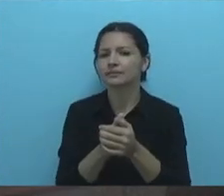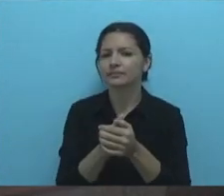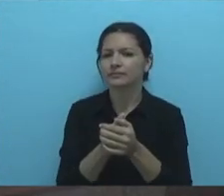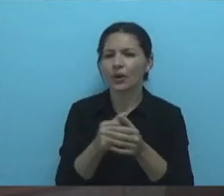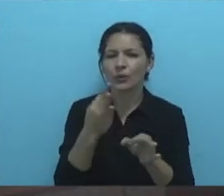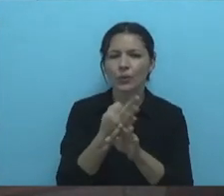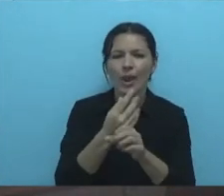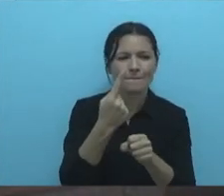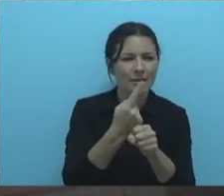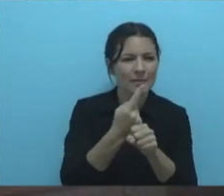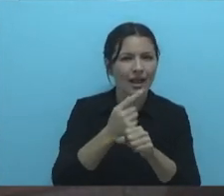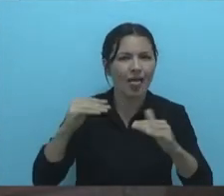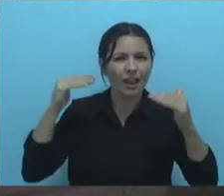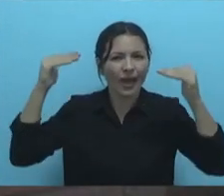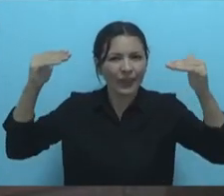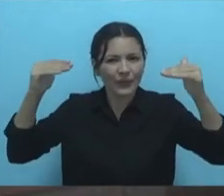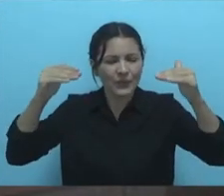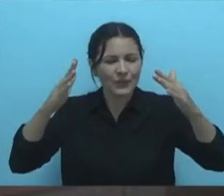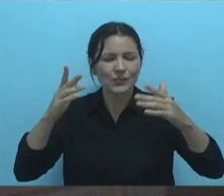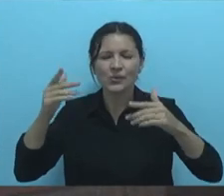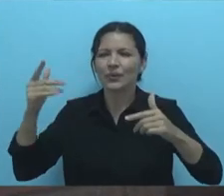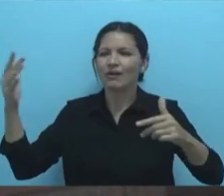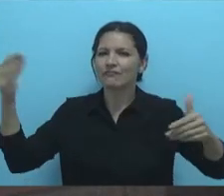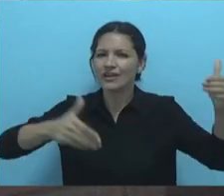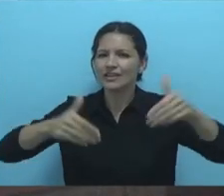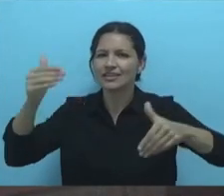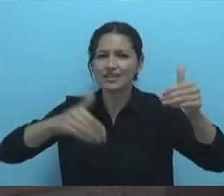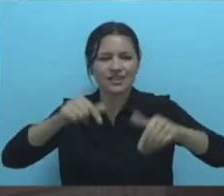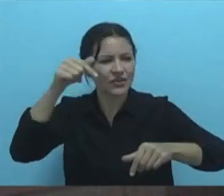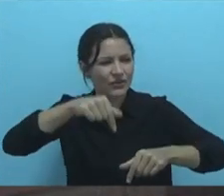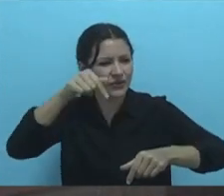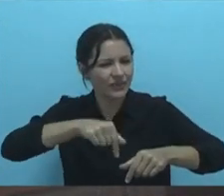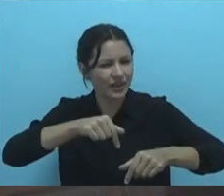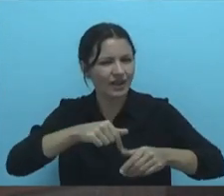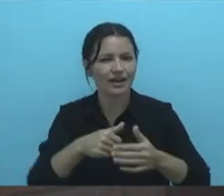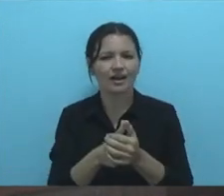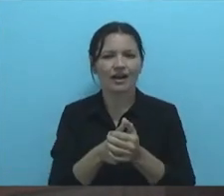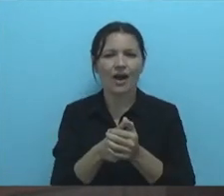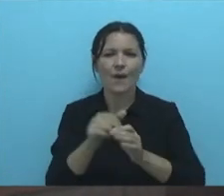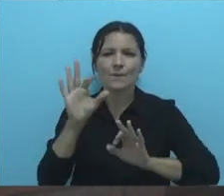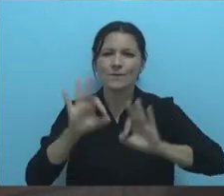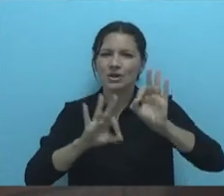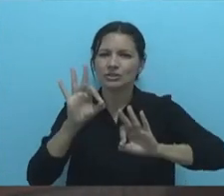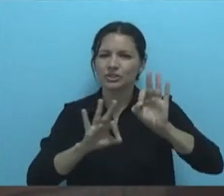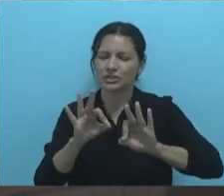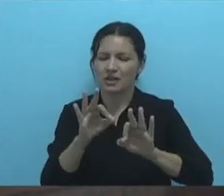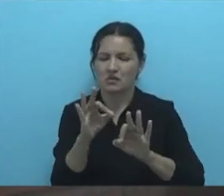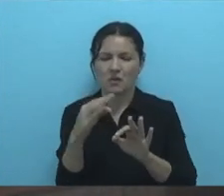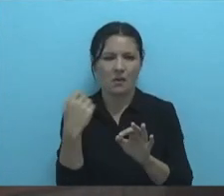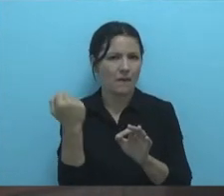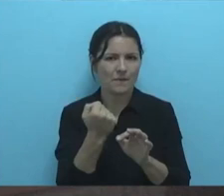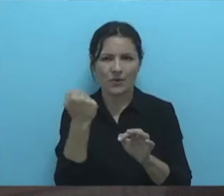que con gran alegría y emoción han participado de esa sesión y trajeron propuestas muy